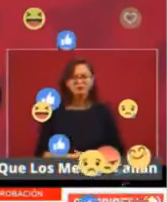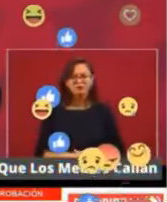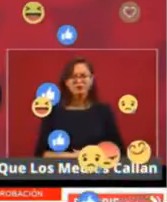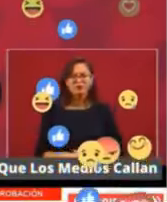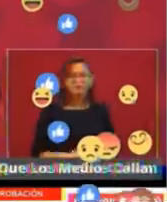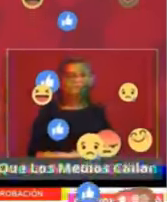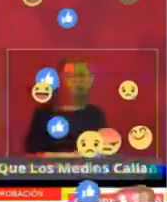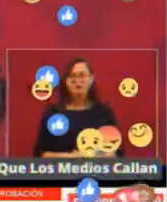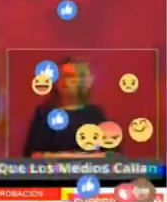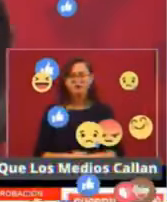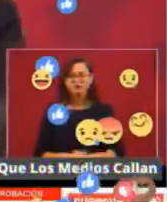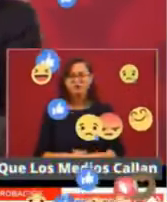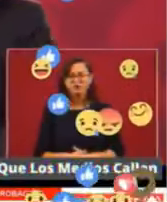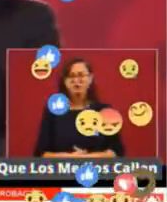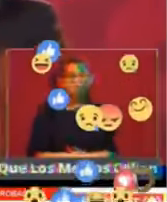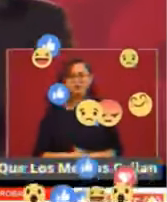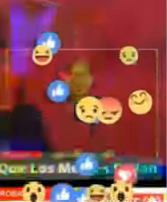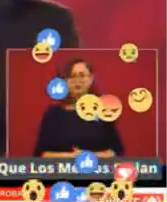¿cómo se llama?